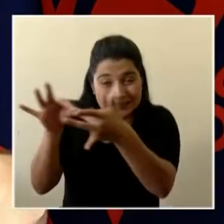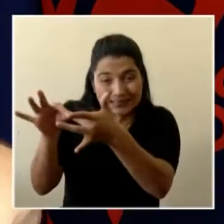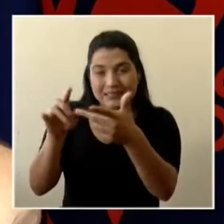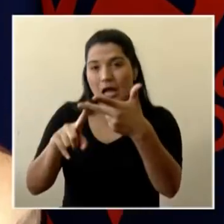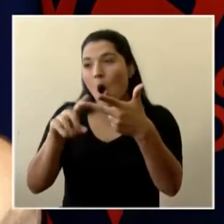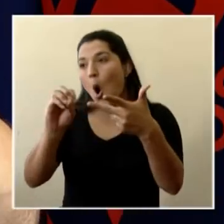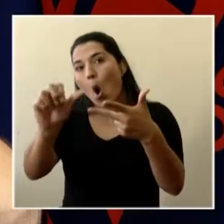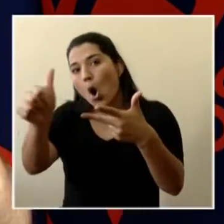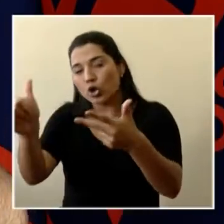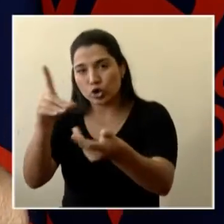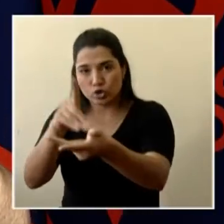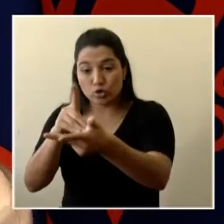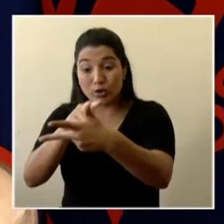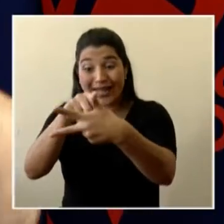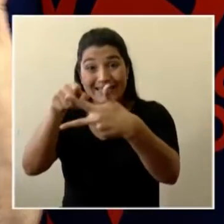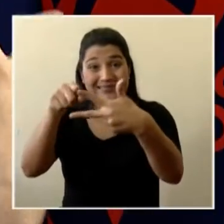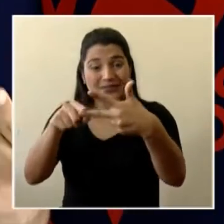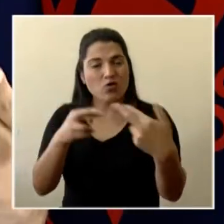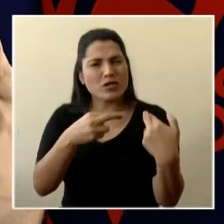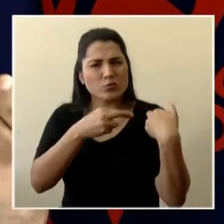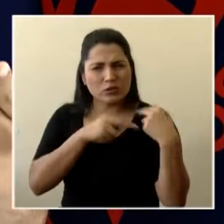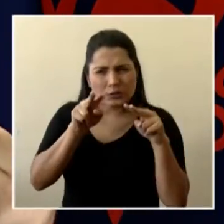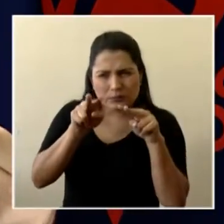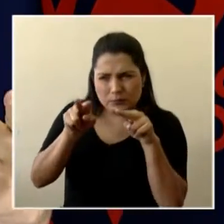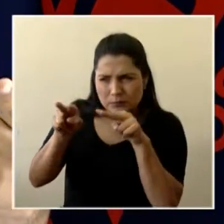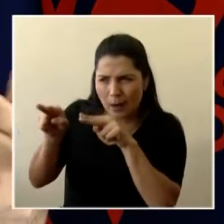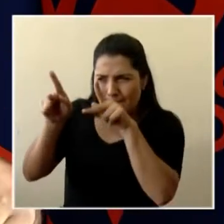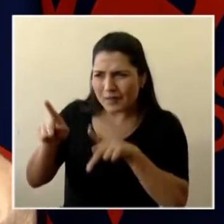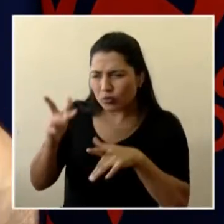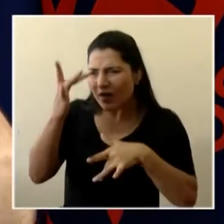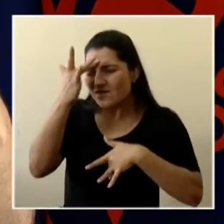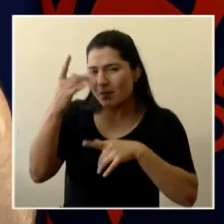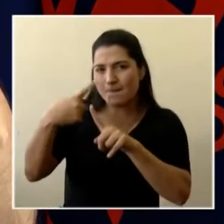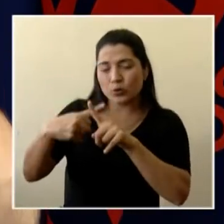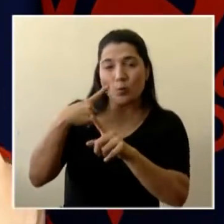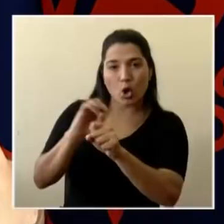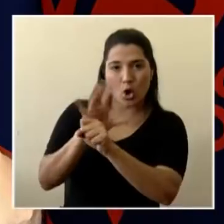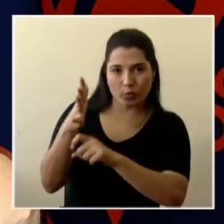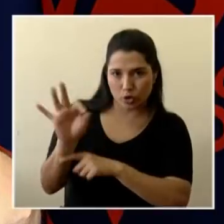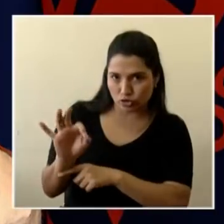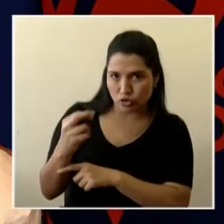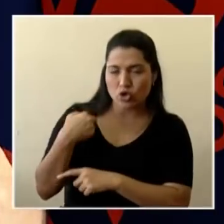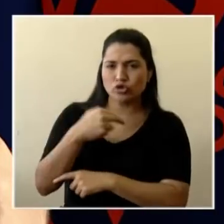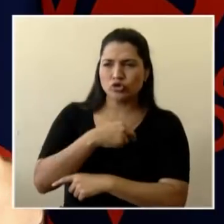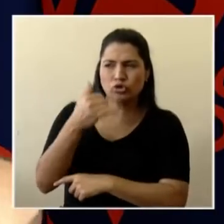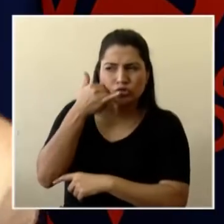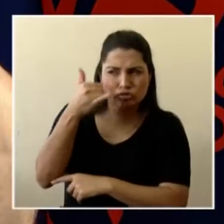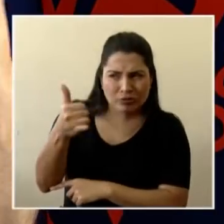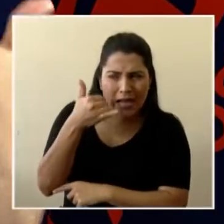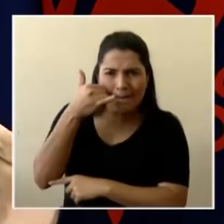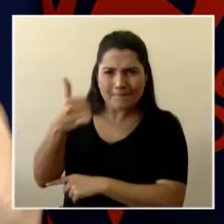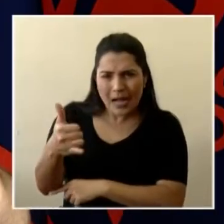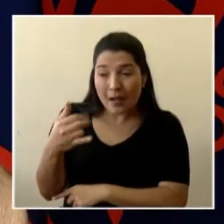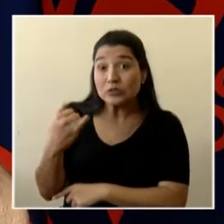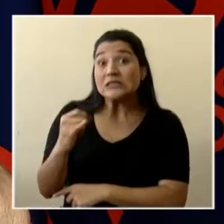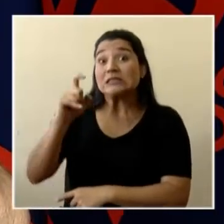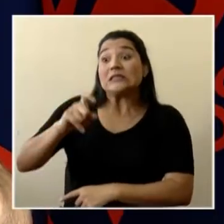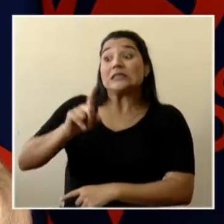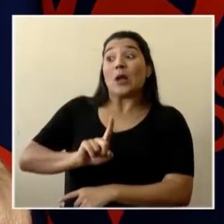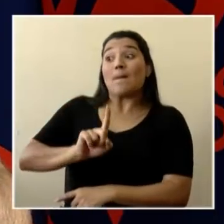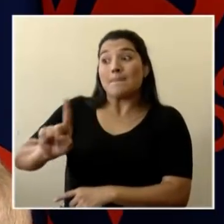a los pacientes que son positivos por COVID y a los que son sospechosos por COVID. Estamos haciendo llamadas a estos pacientes, en caso necesario los vamos a visitar a